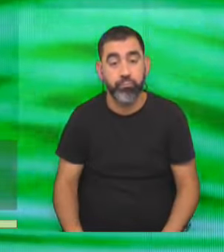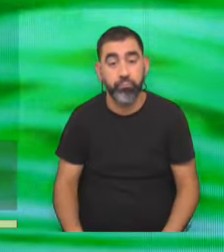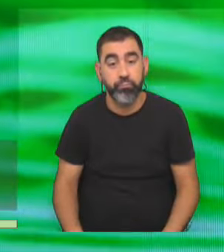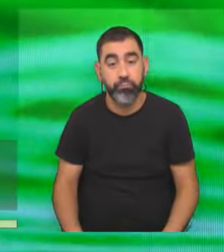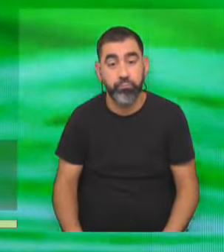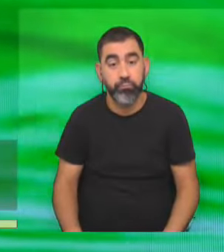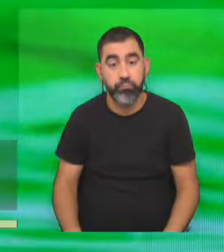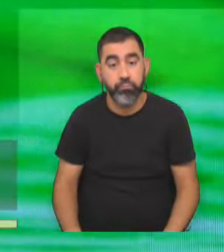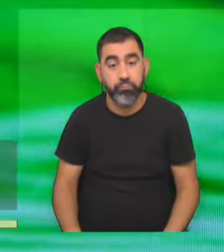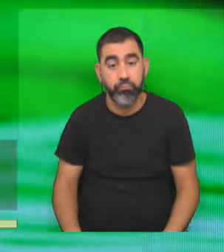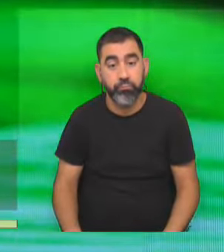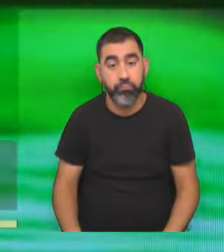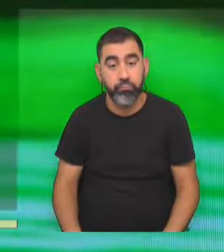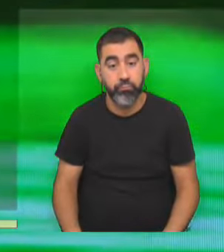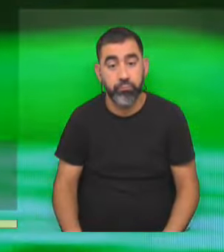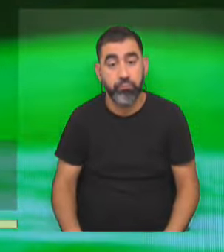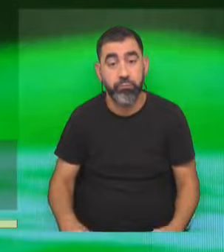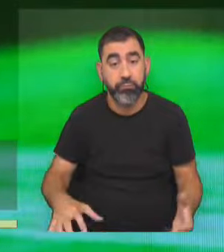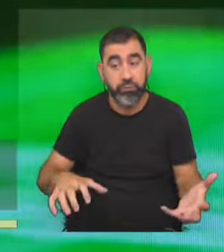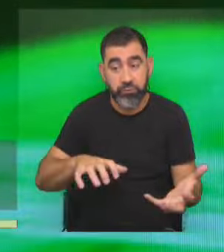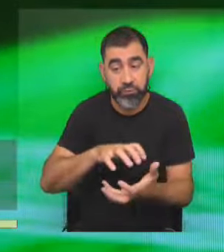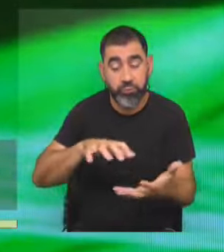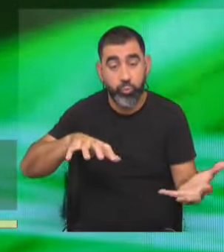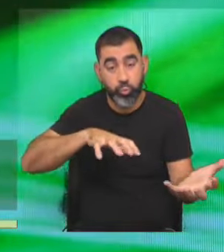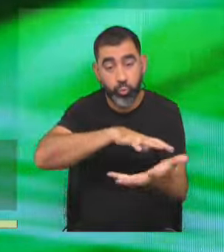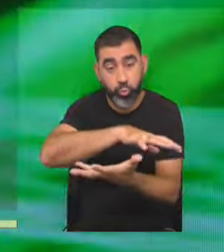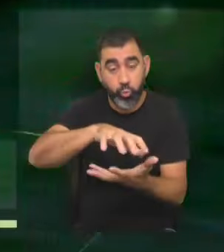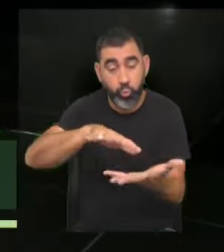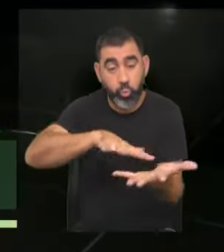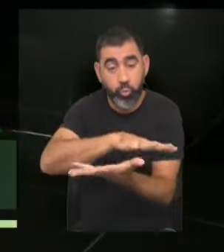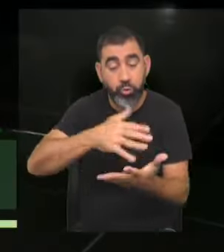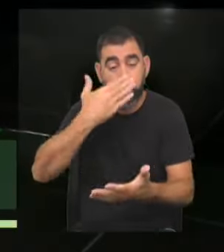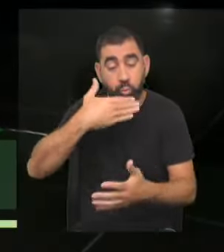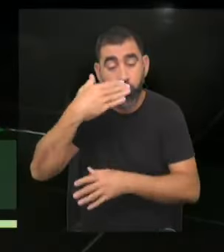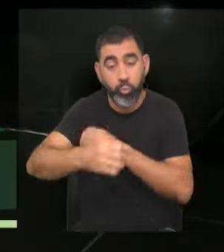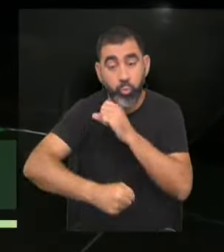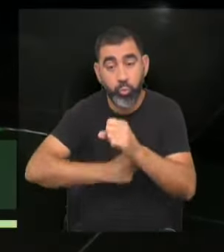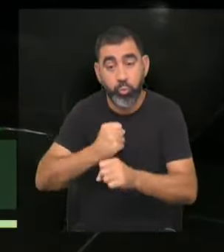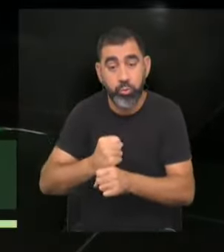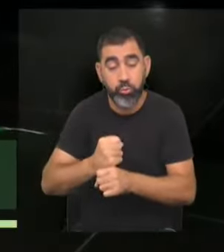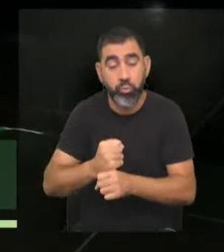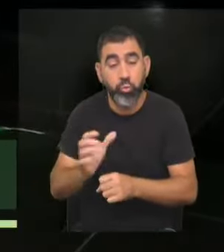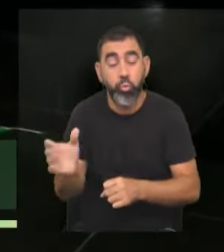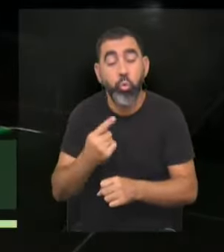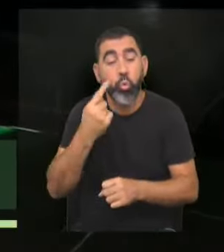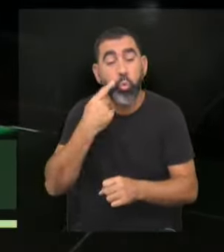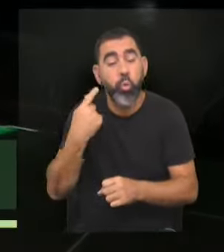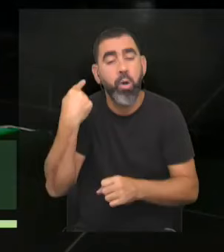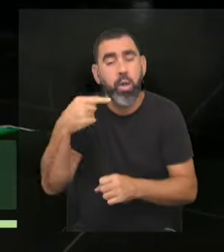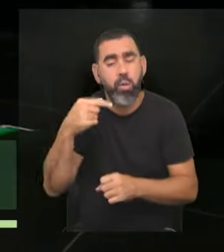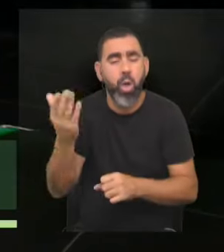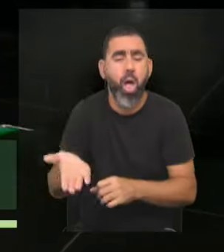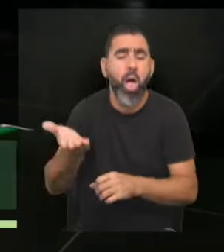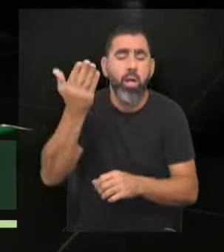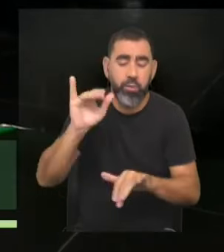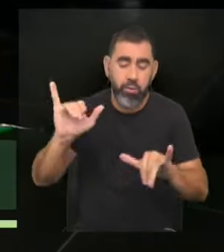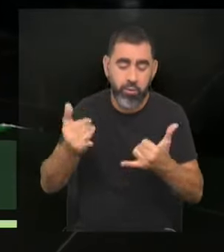tenemos un cuadro de situación bastante bastante complicado en los últimos años donde todos los indicadores negativos que ya venían de